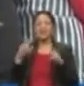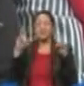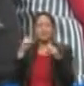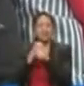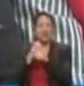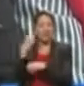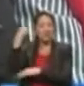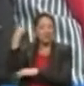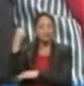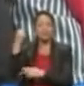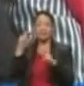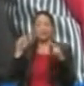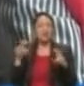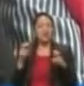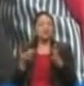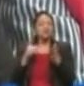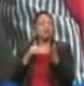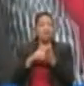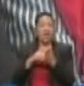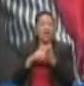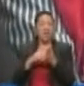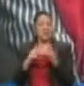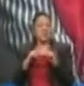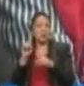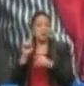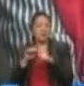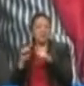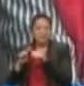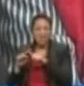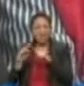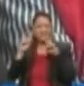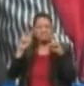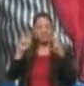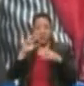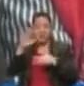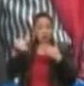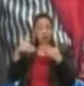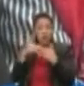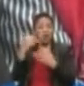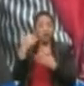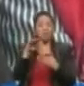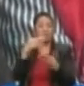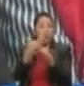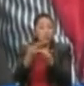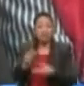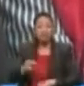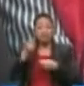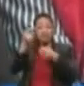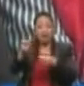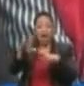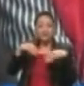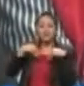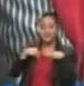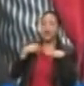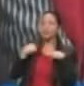el tema de la reinstitucionalización del DIES, si se recogen esas instancias que nosotros hemos puesto en la plataforma,